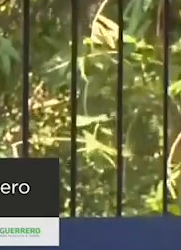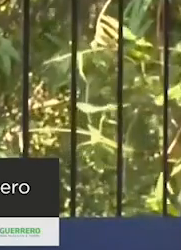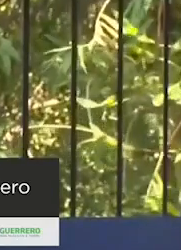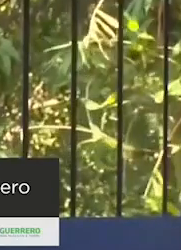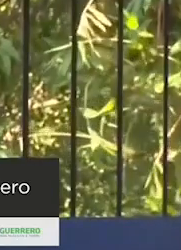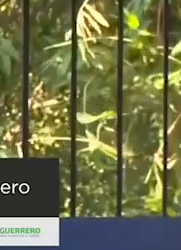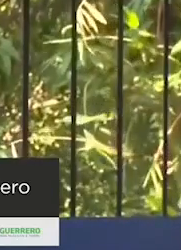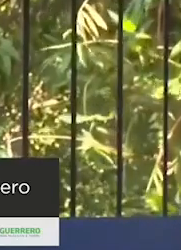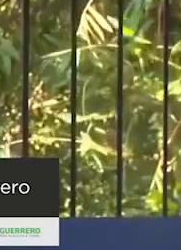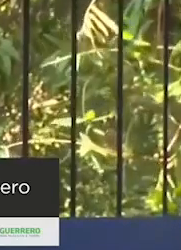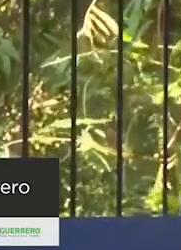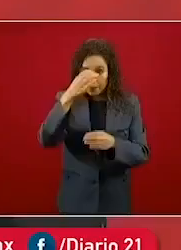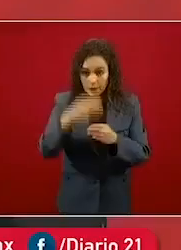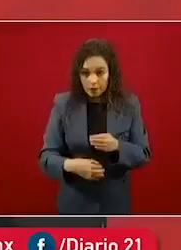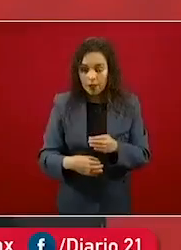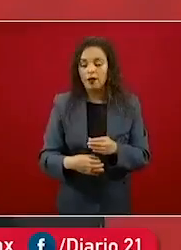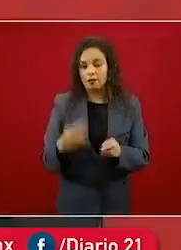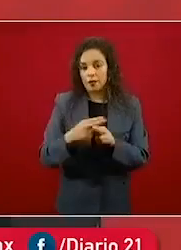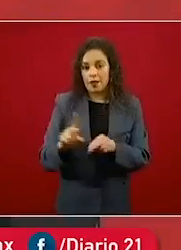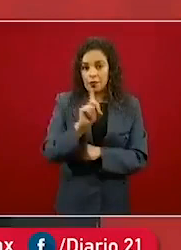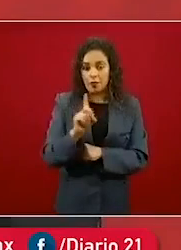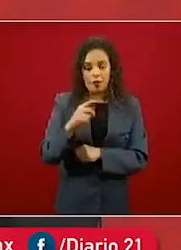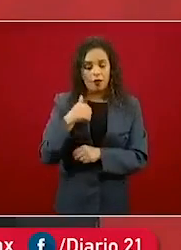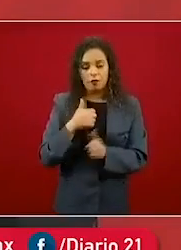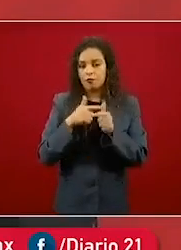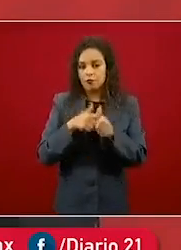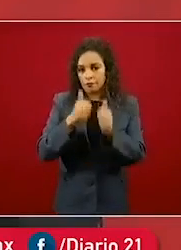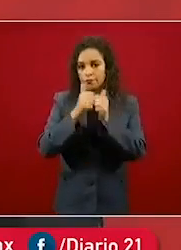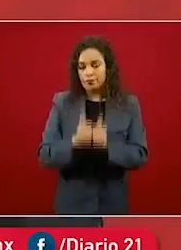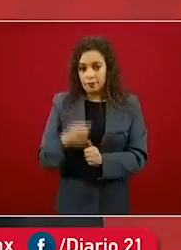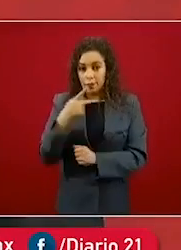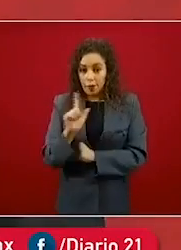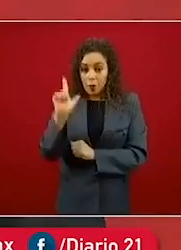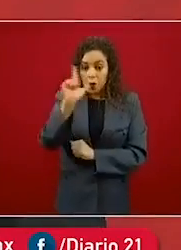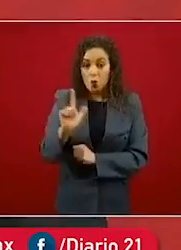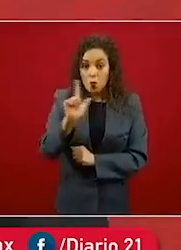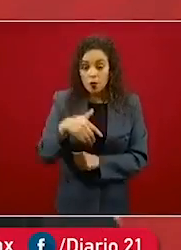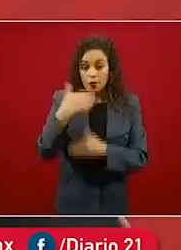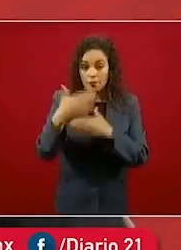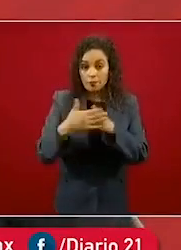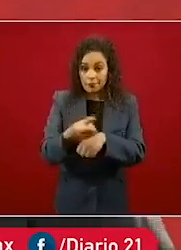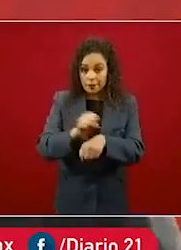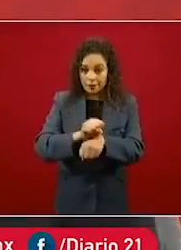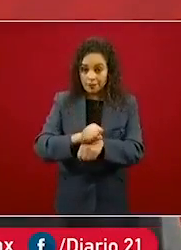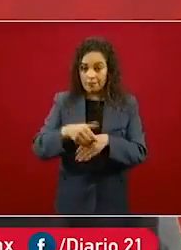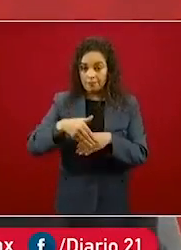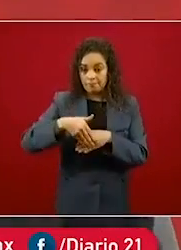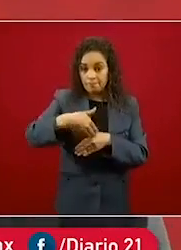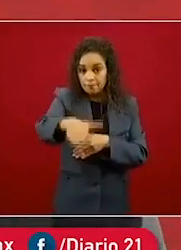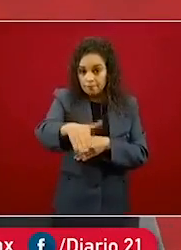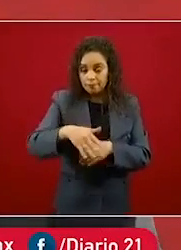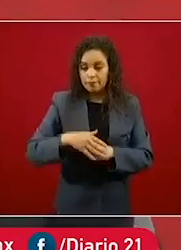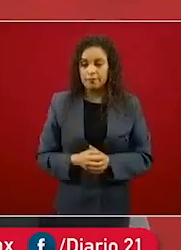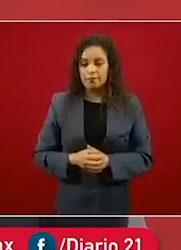30 con cinco ventiladores más finalmente a pesar de las condiciones delicadas en las que se encuentra méxico por la pandemia de el